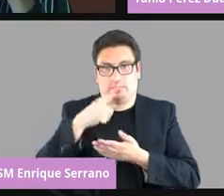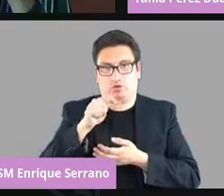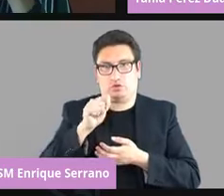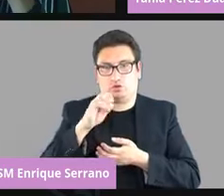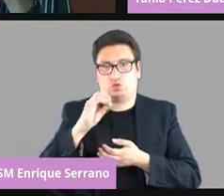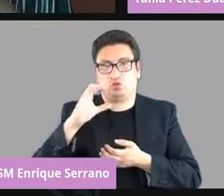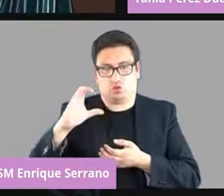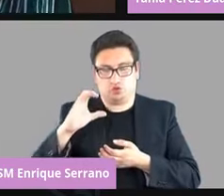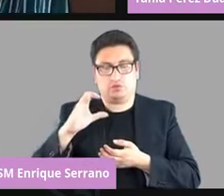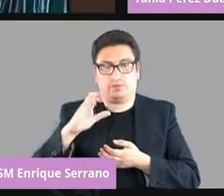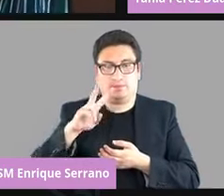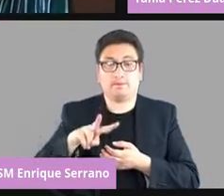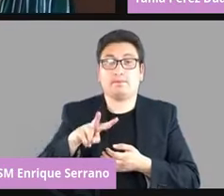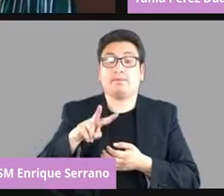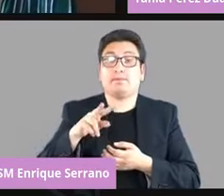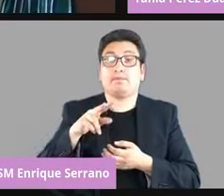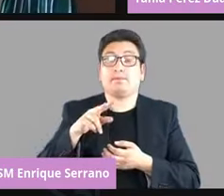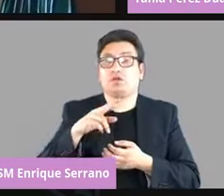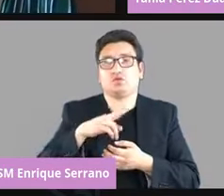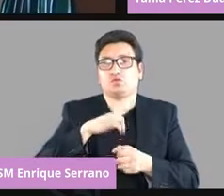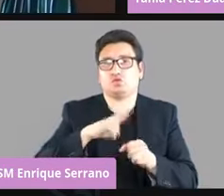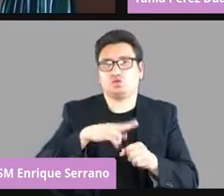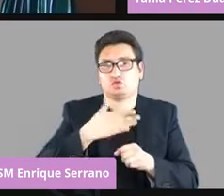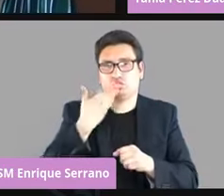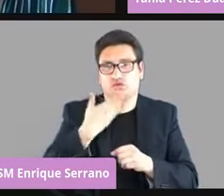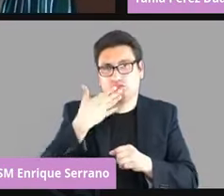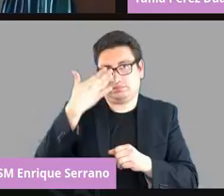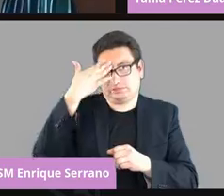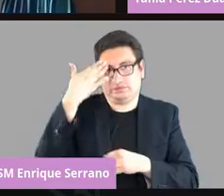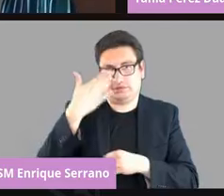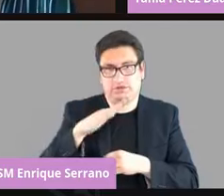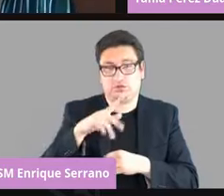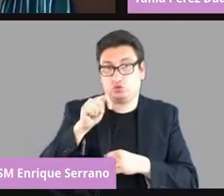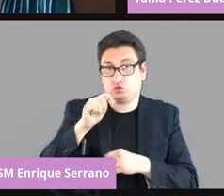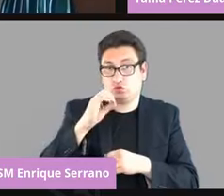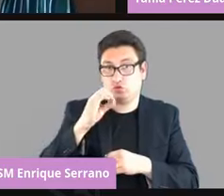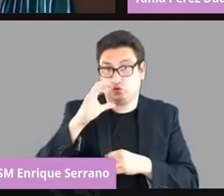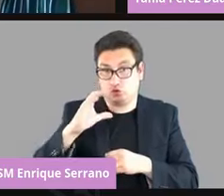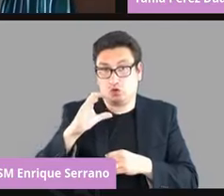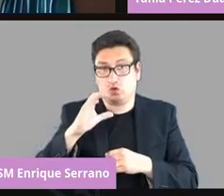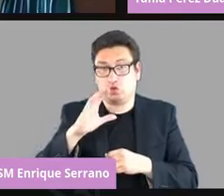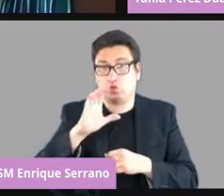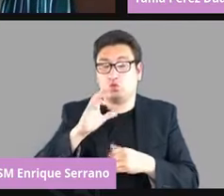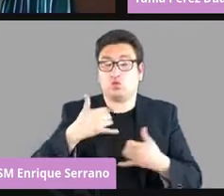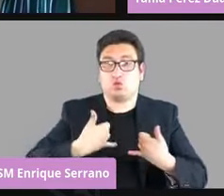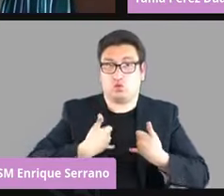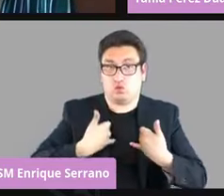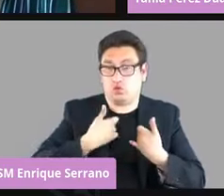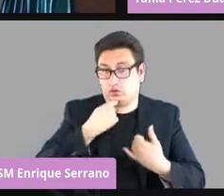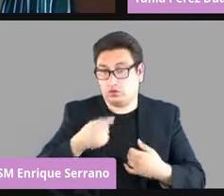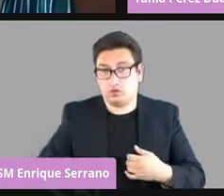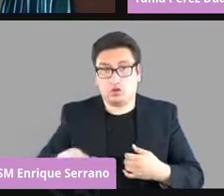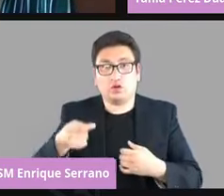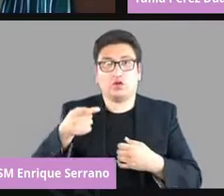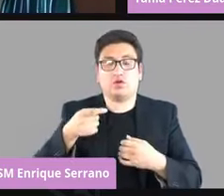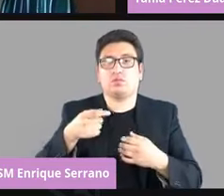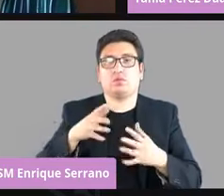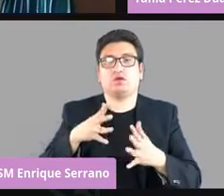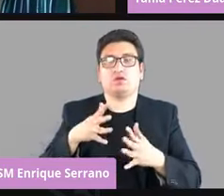Y normalmente lo que sabemos es que cuando el TOC inicia a edad temprana, o sea, digamos como antes de